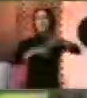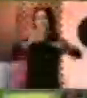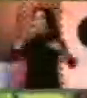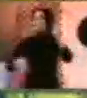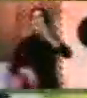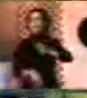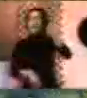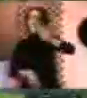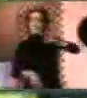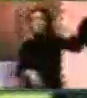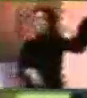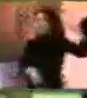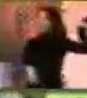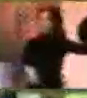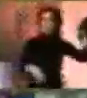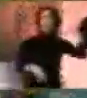escándalos, muchos escándalos,